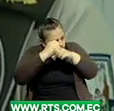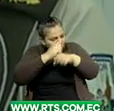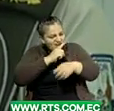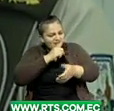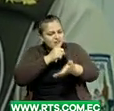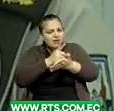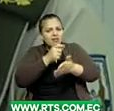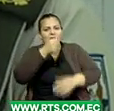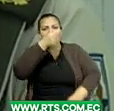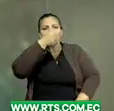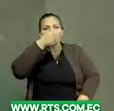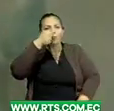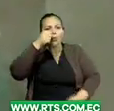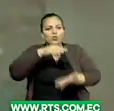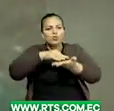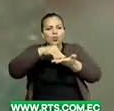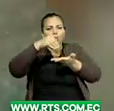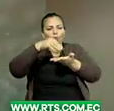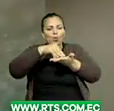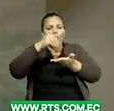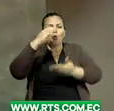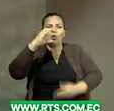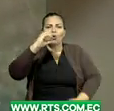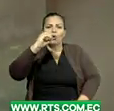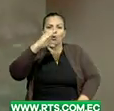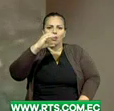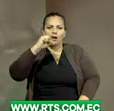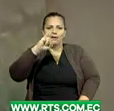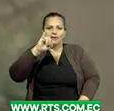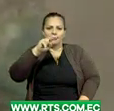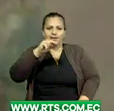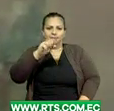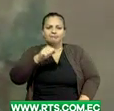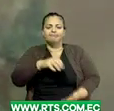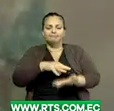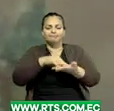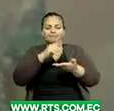positivo a cocaína. Informó José Morales.